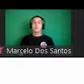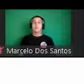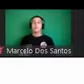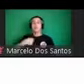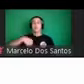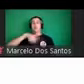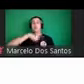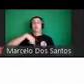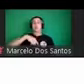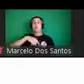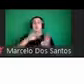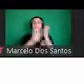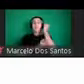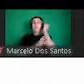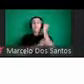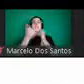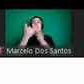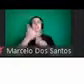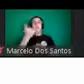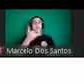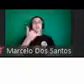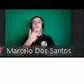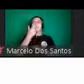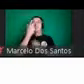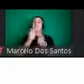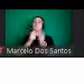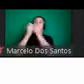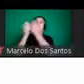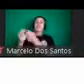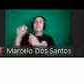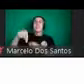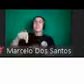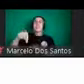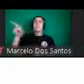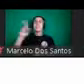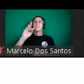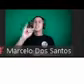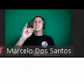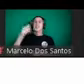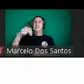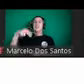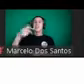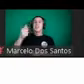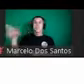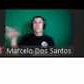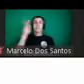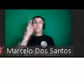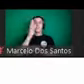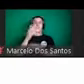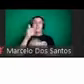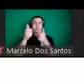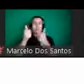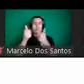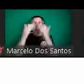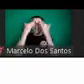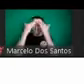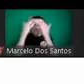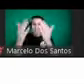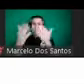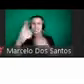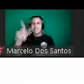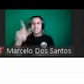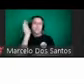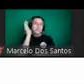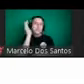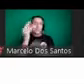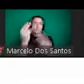deseosas de escucharle a Diana, ¿verdad? Y bueno, desde mi parte quedo en contacto acá por esta vía y muchas